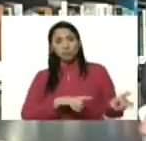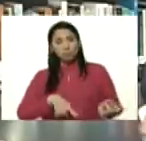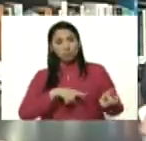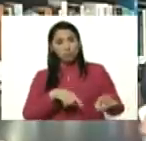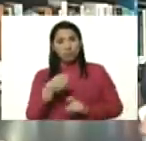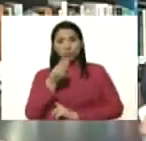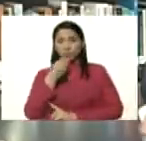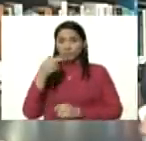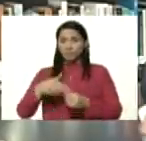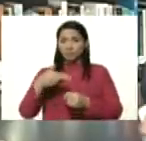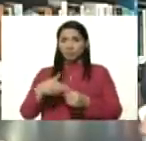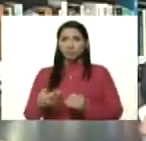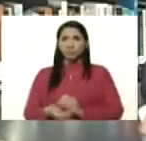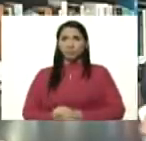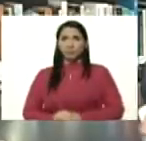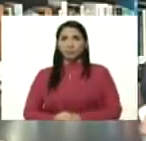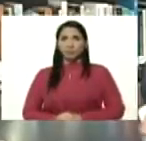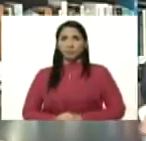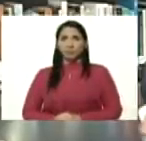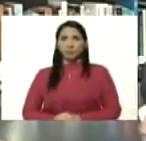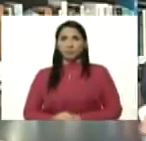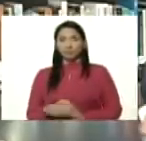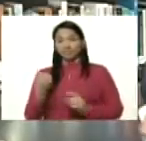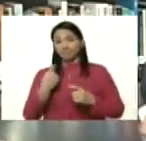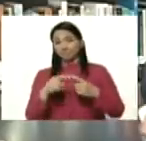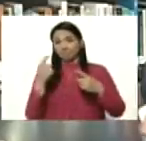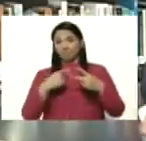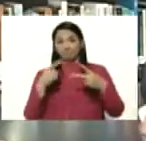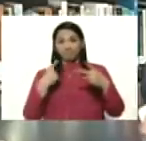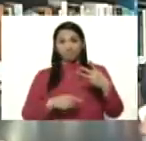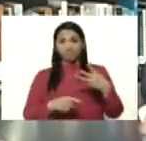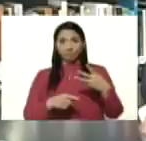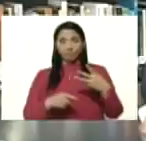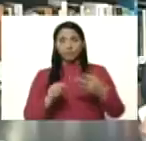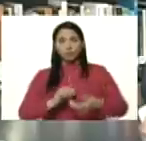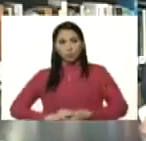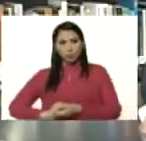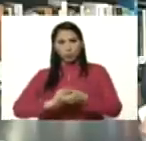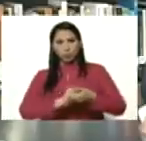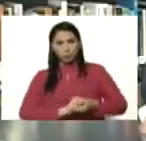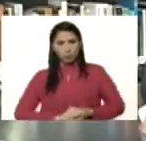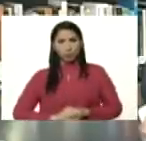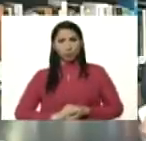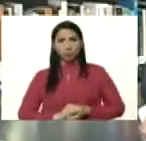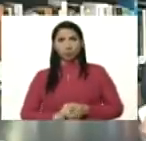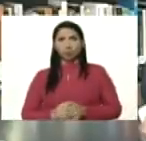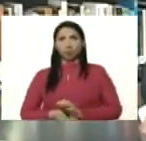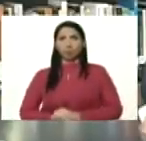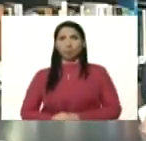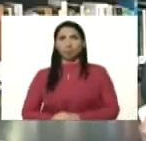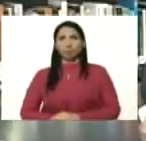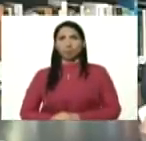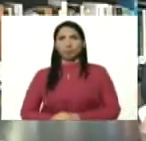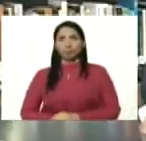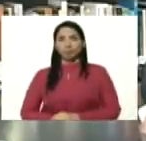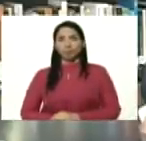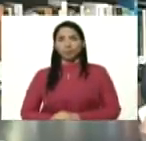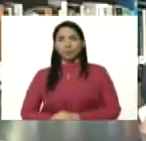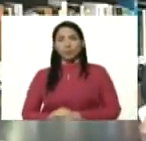agroalimentarios, PDVSA, etcétera, etcétera, de Trujillo, los Andes venezolanos, del